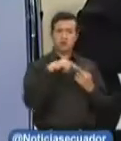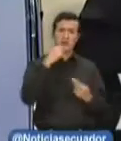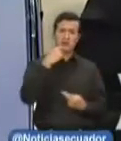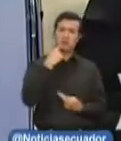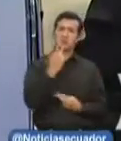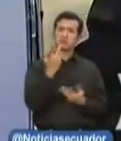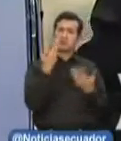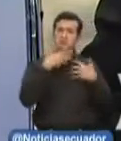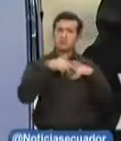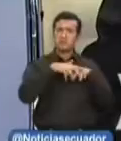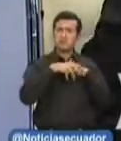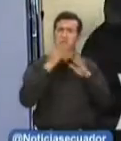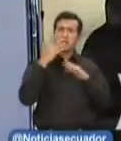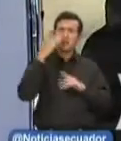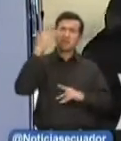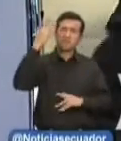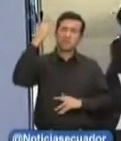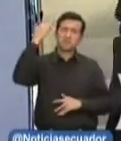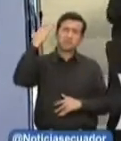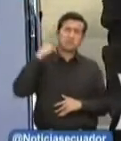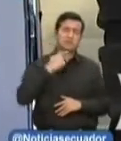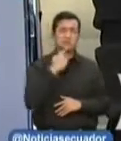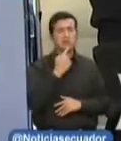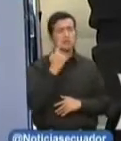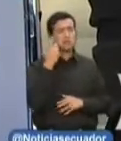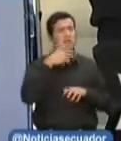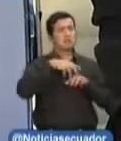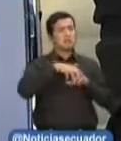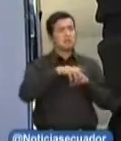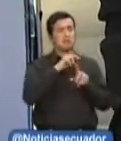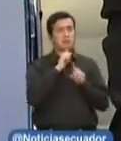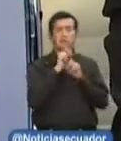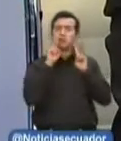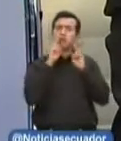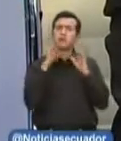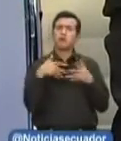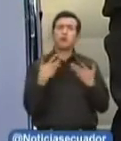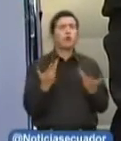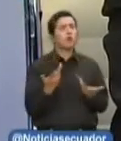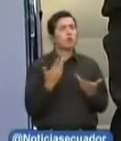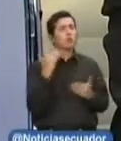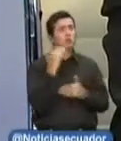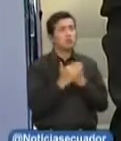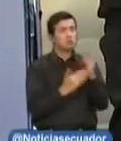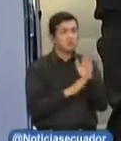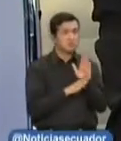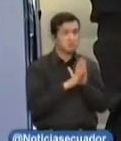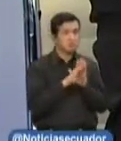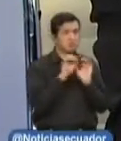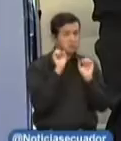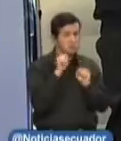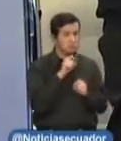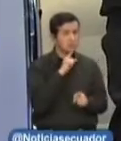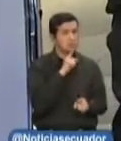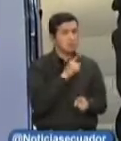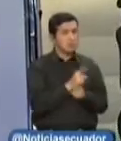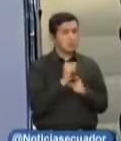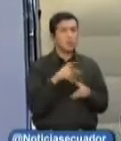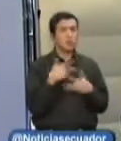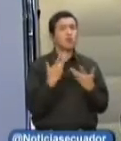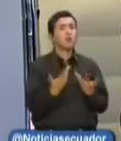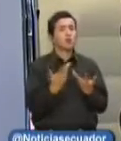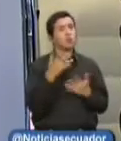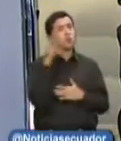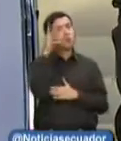de integración desde hace muchos años, ¿verdad? El tema es qué tanto hemos avanzado y qué tanto realmente vamos a pasar